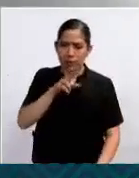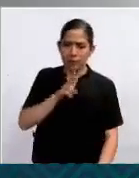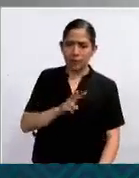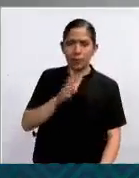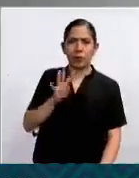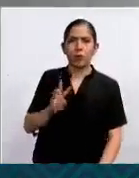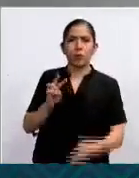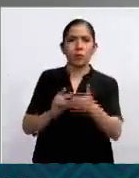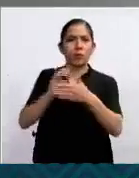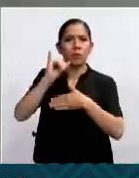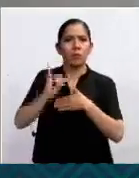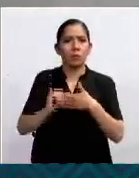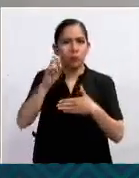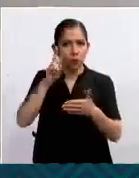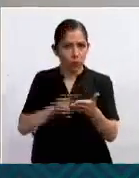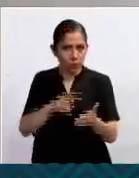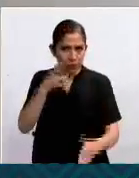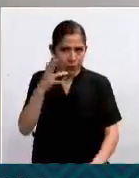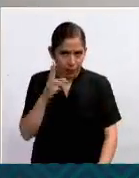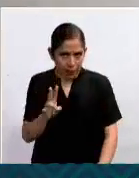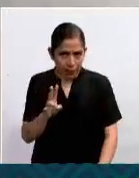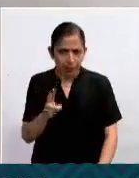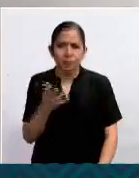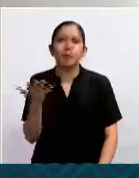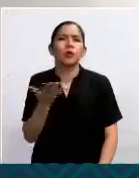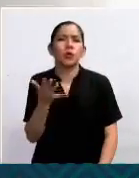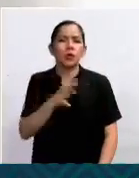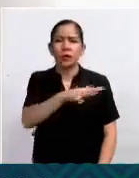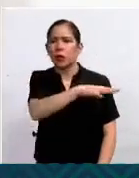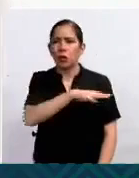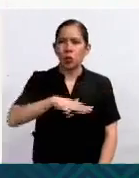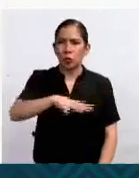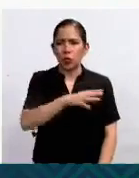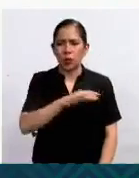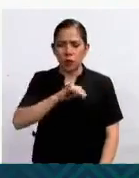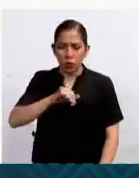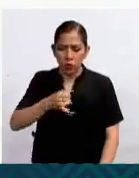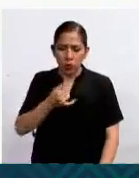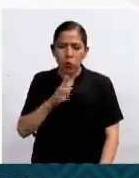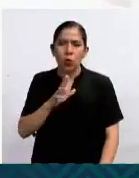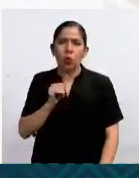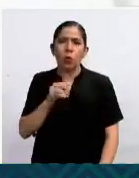mayo del 2017 en la localidad de Ucumari. Habría